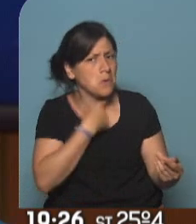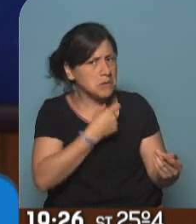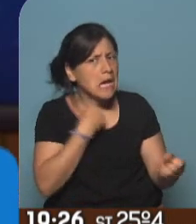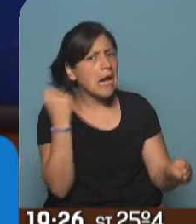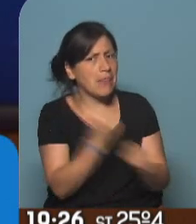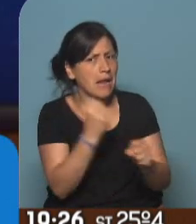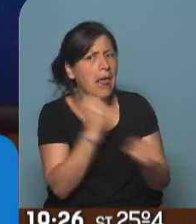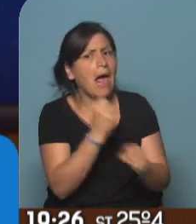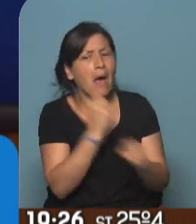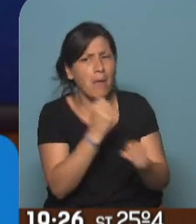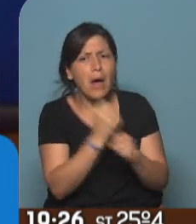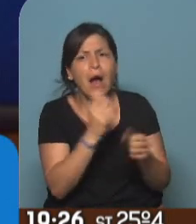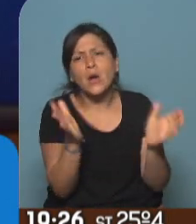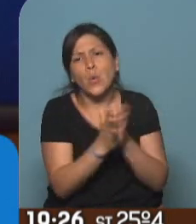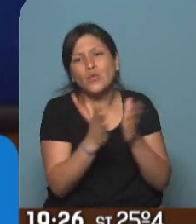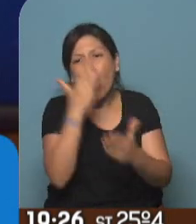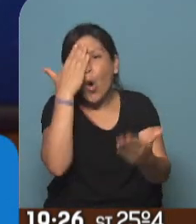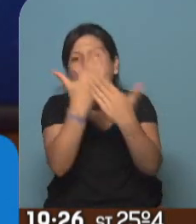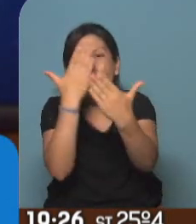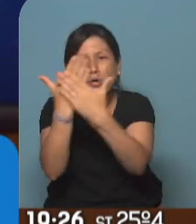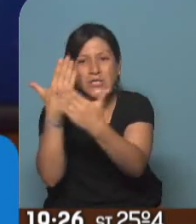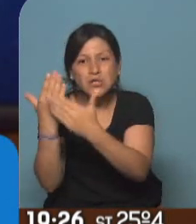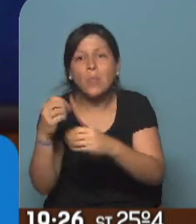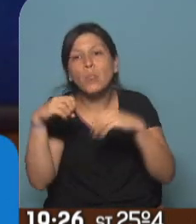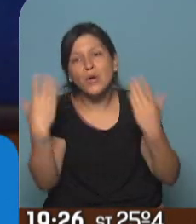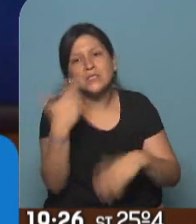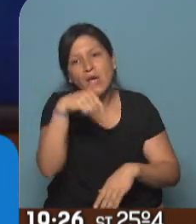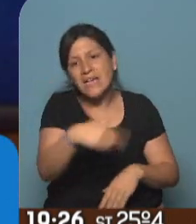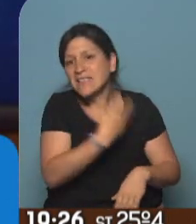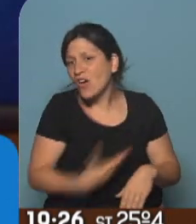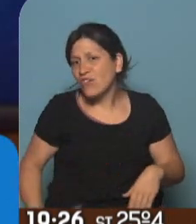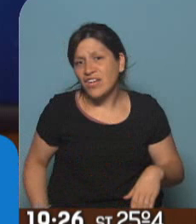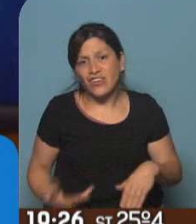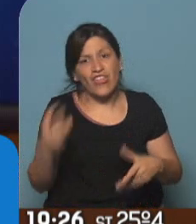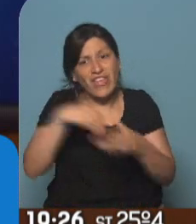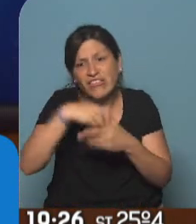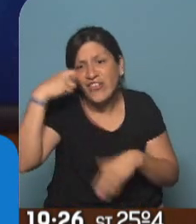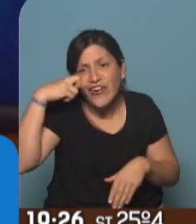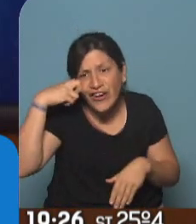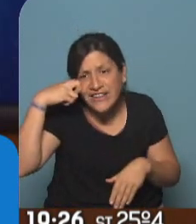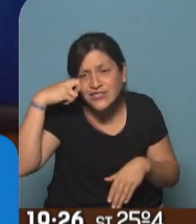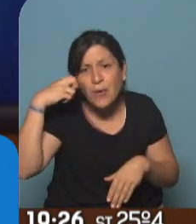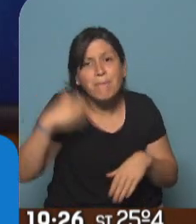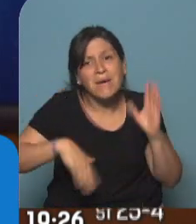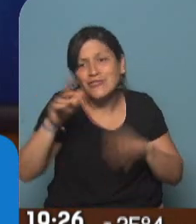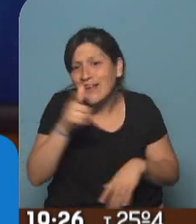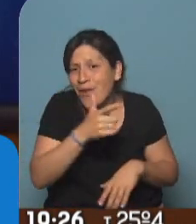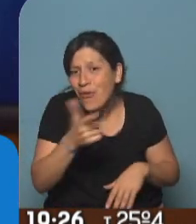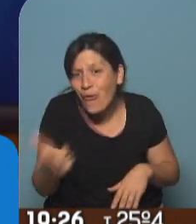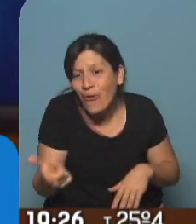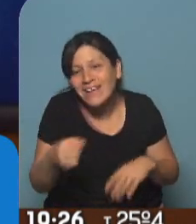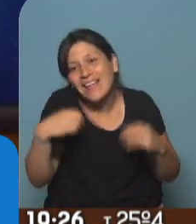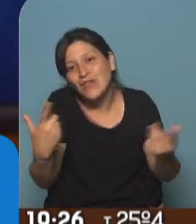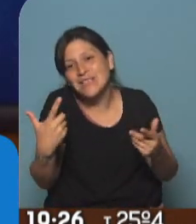las bancadas opositoras porque además este es un gobierno que no tiene mayorías en el congreso así que es inevitable que esto ocurra y